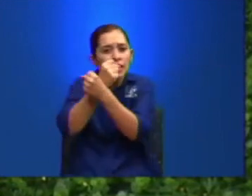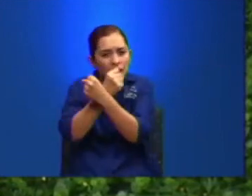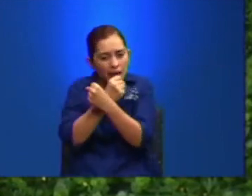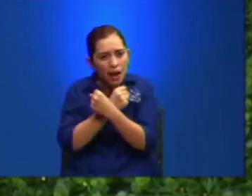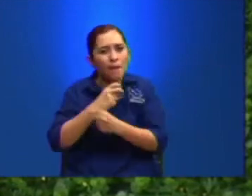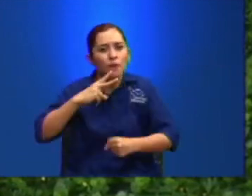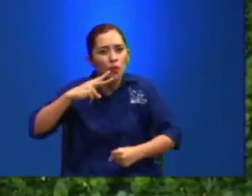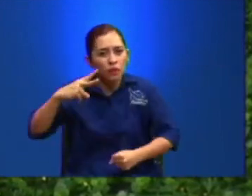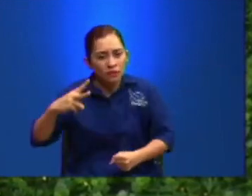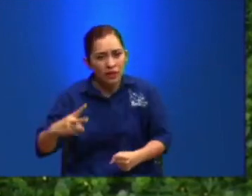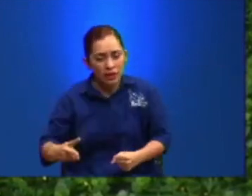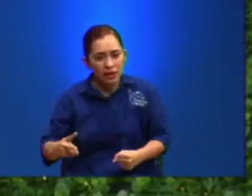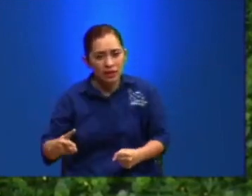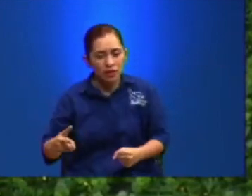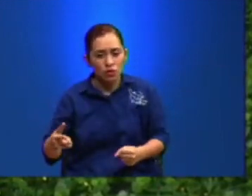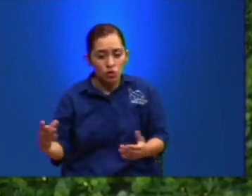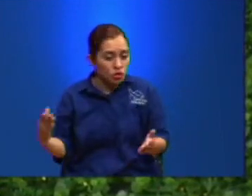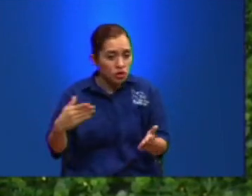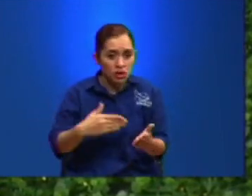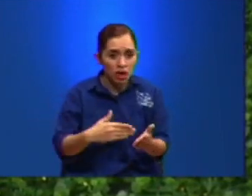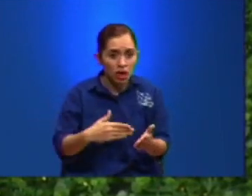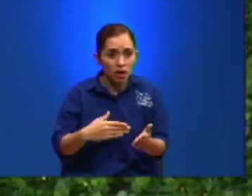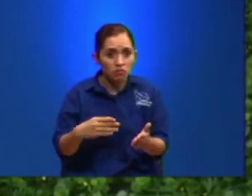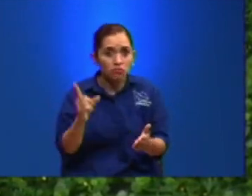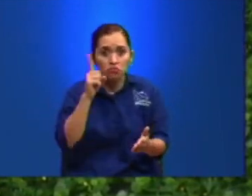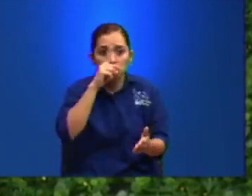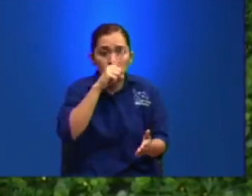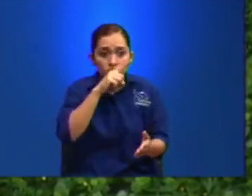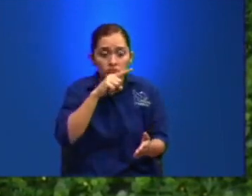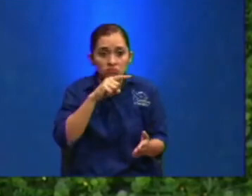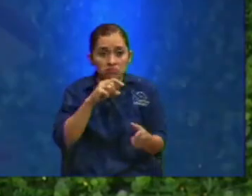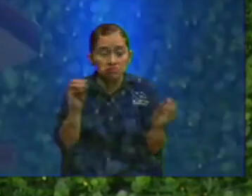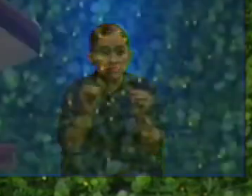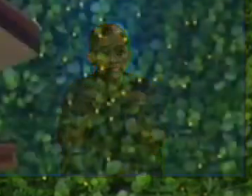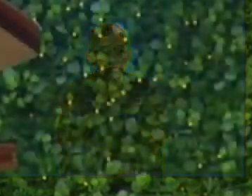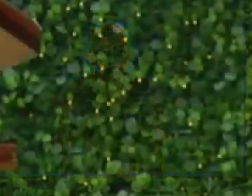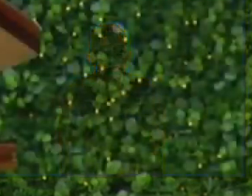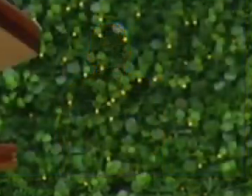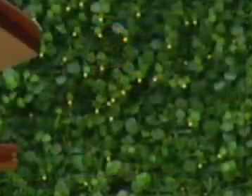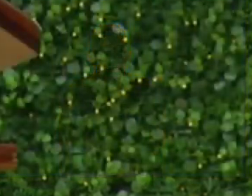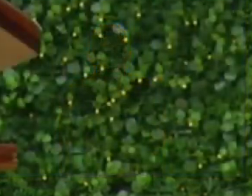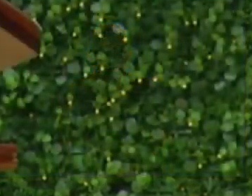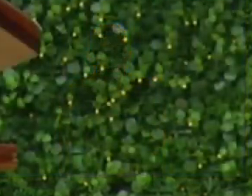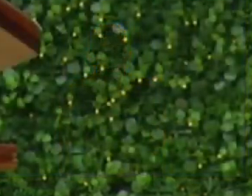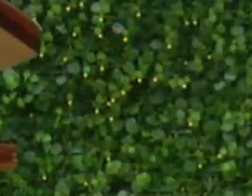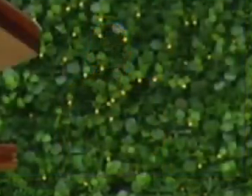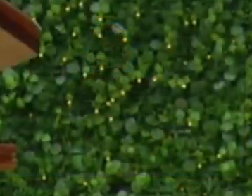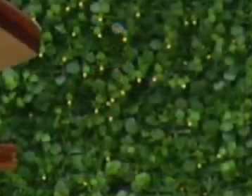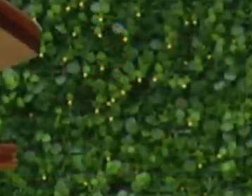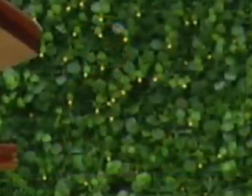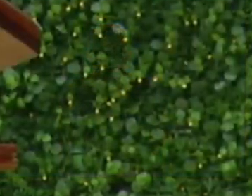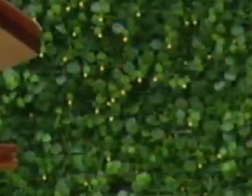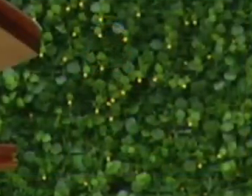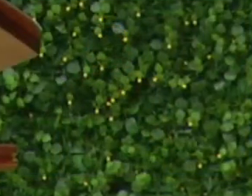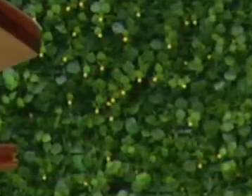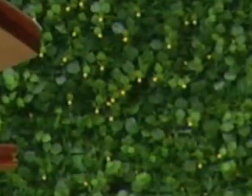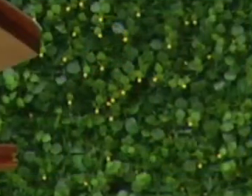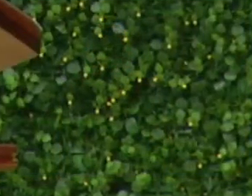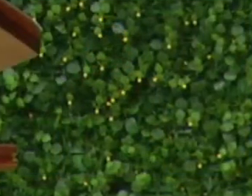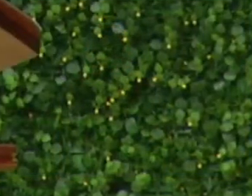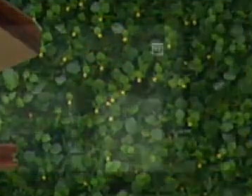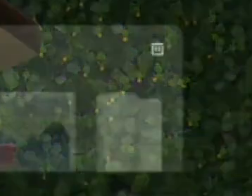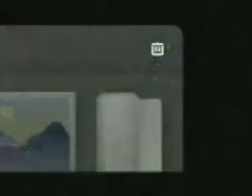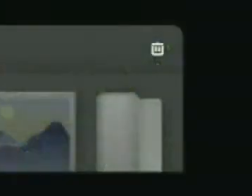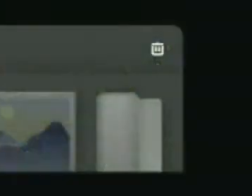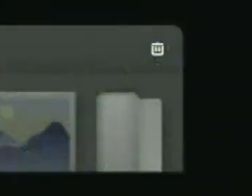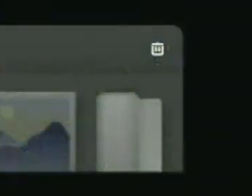ya no encuentra el receptor y se va y entonces ya ya no se segrega lo que se tiene que